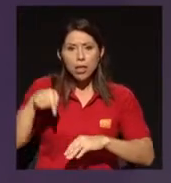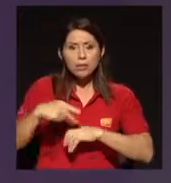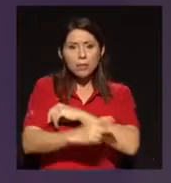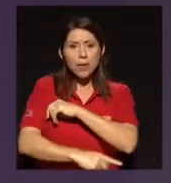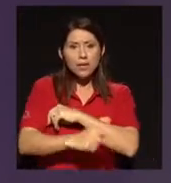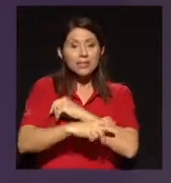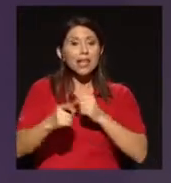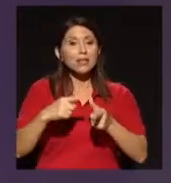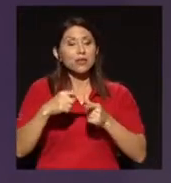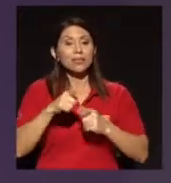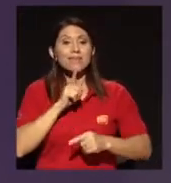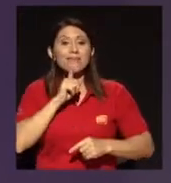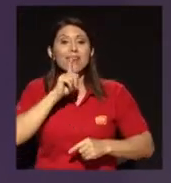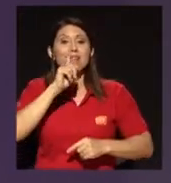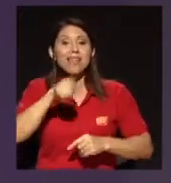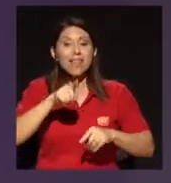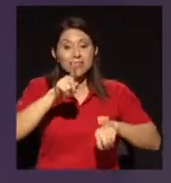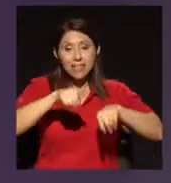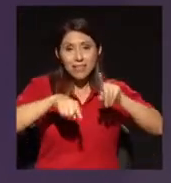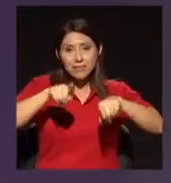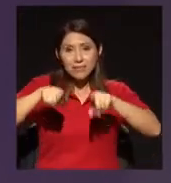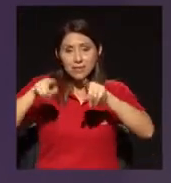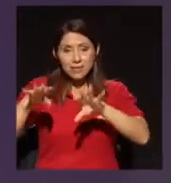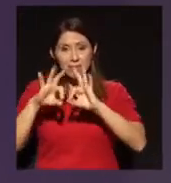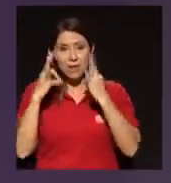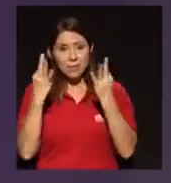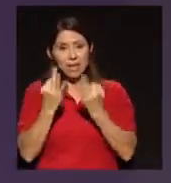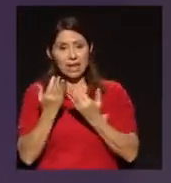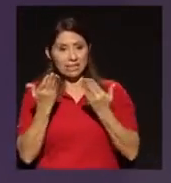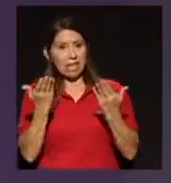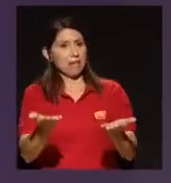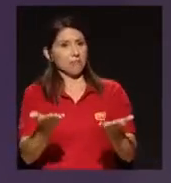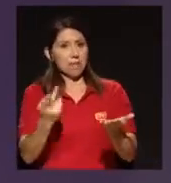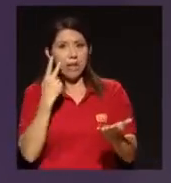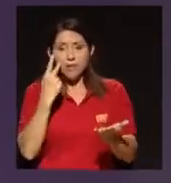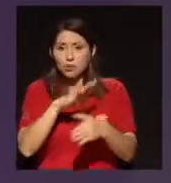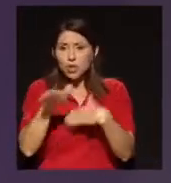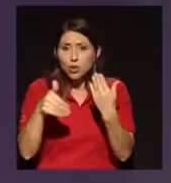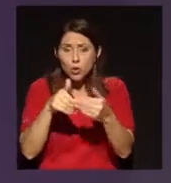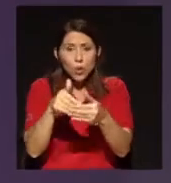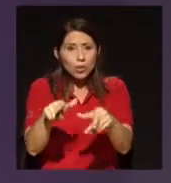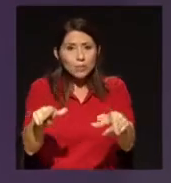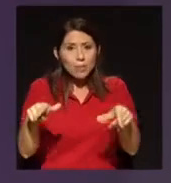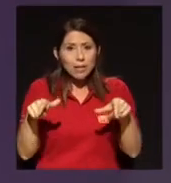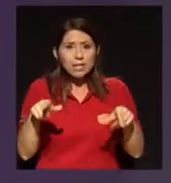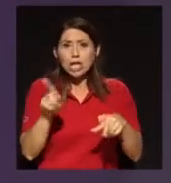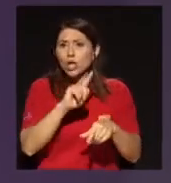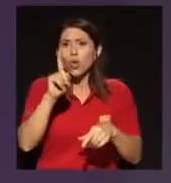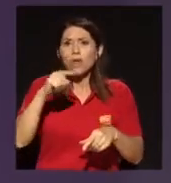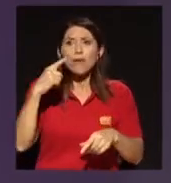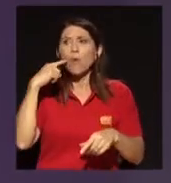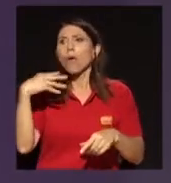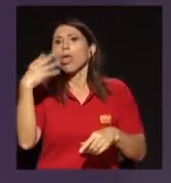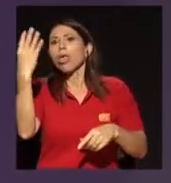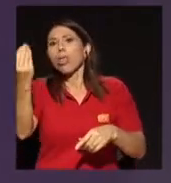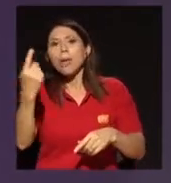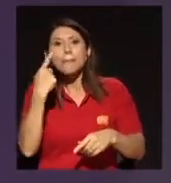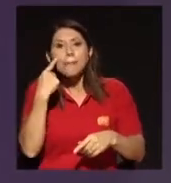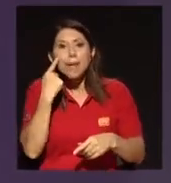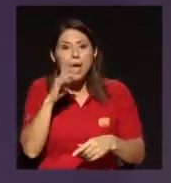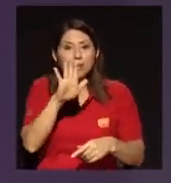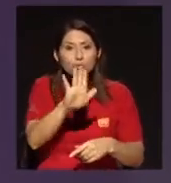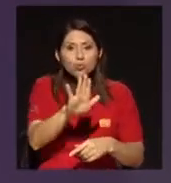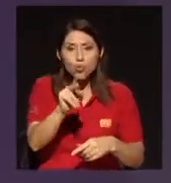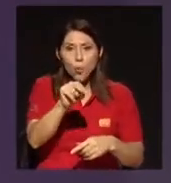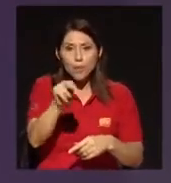la diversidad familiar está ahí y la vemos en todas partes. Y no hay que irse muy lejos. Ve a sus compañeros de trabajo, ve a sus vecinos, ve